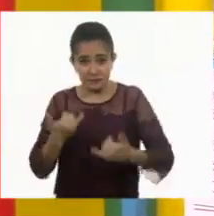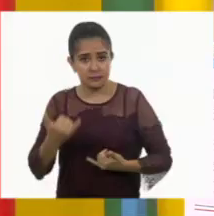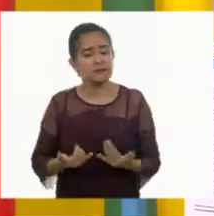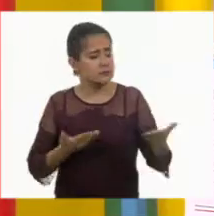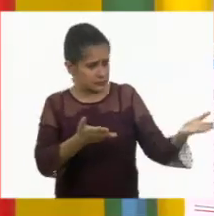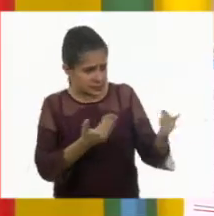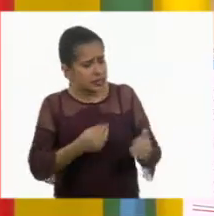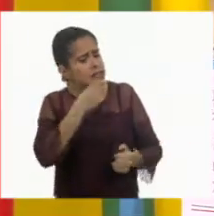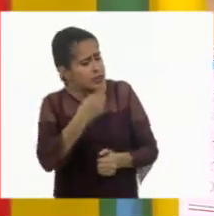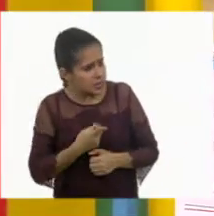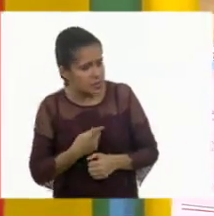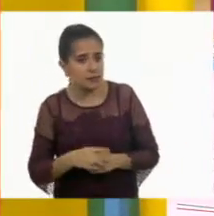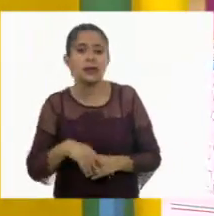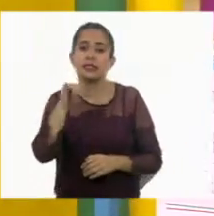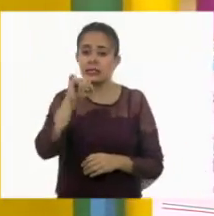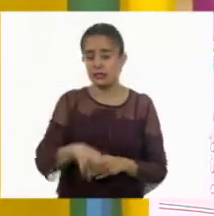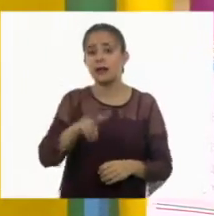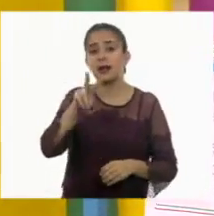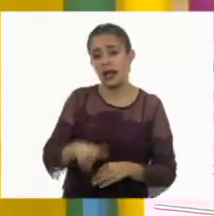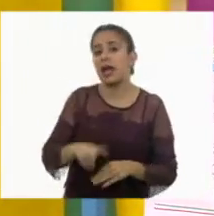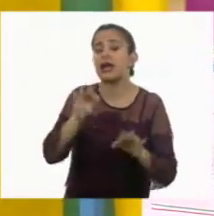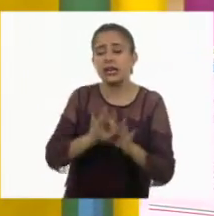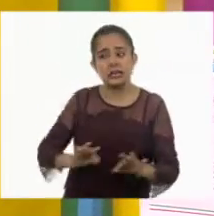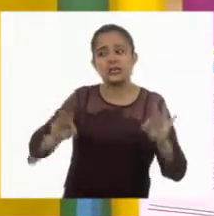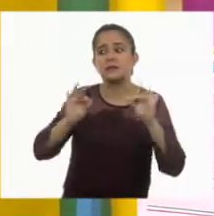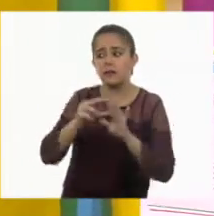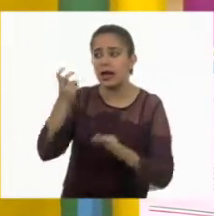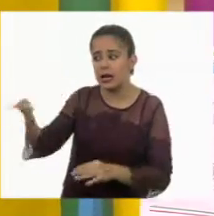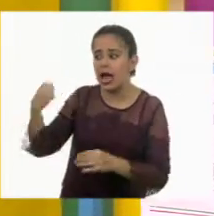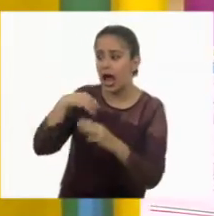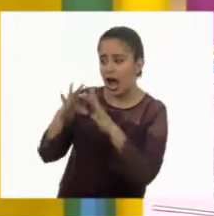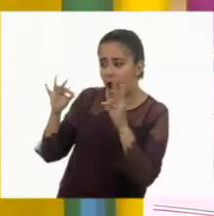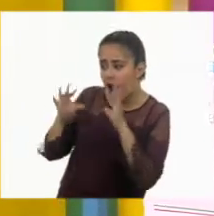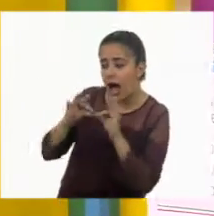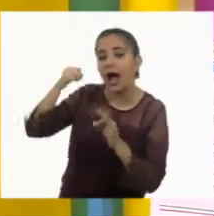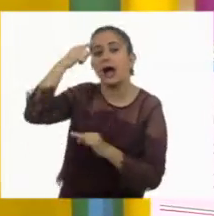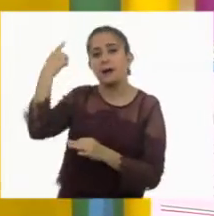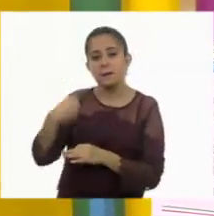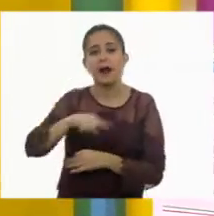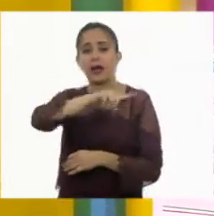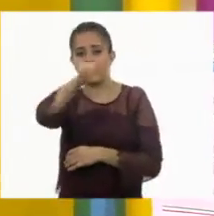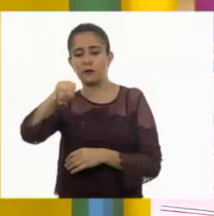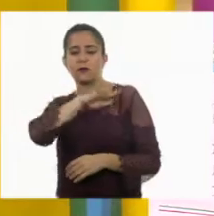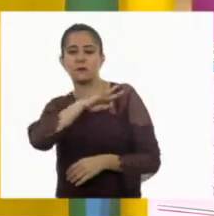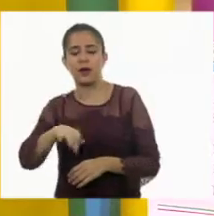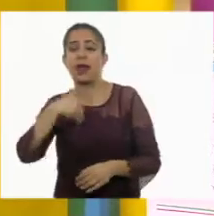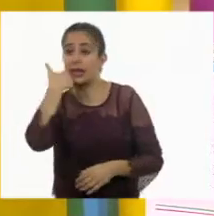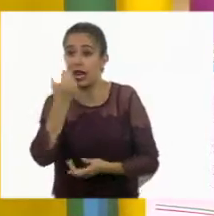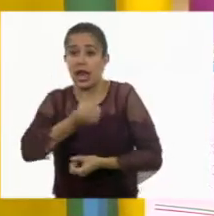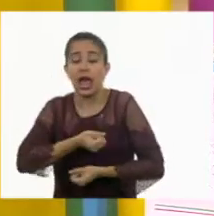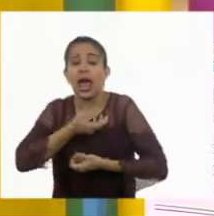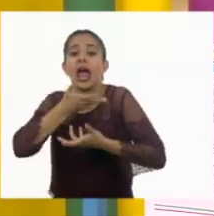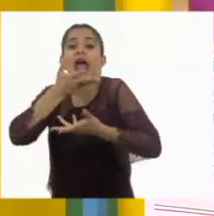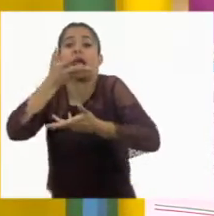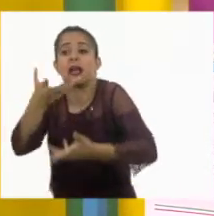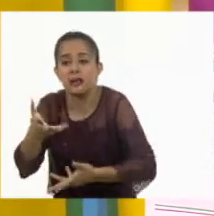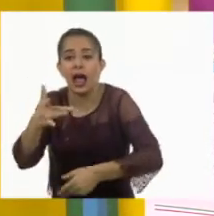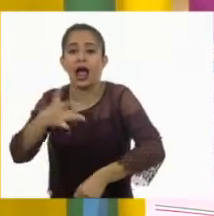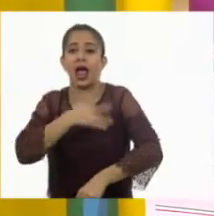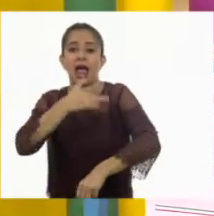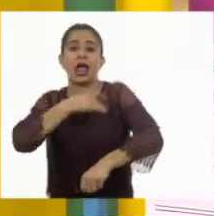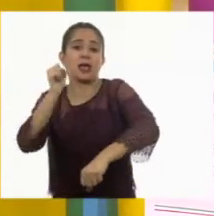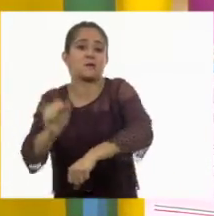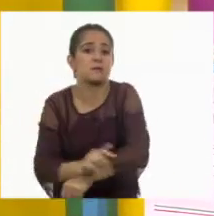decir? Dímelo. Que es muy importante saber esto para poder reconocer en nuestra casa cuando queremos expresar una emoción al momento de contar